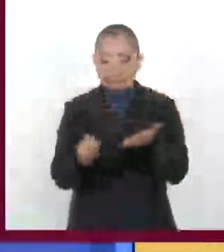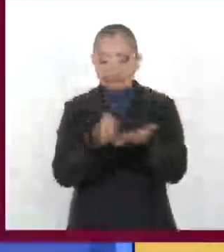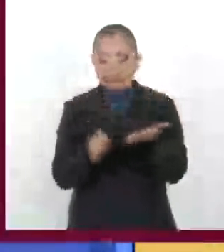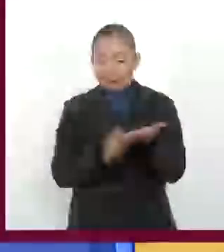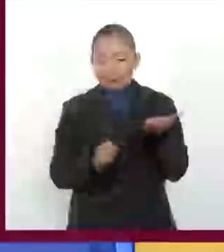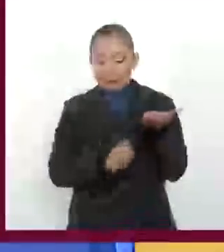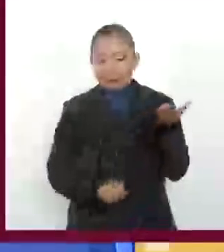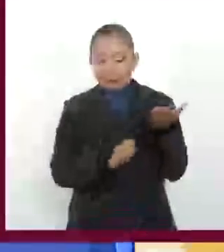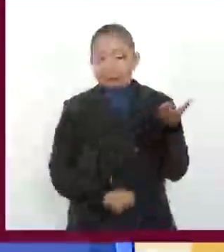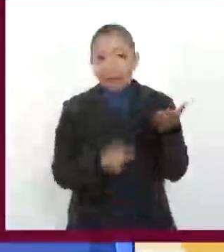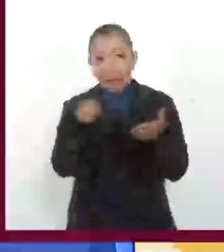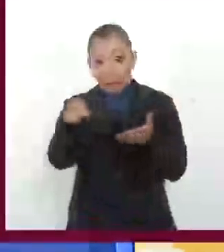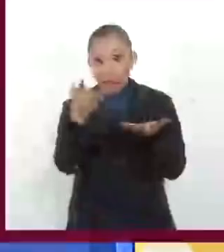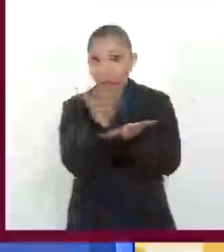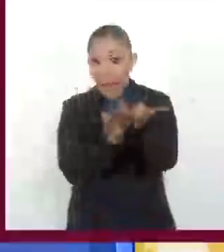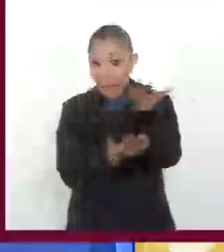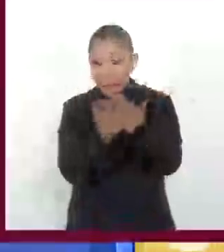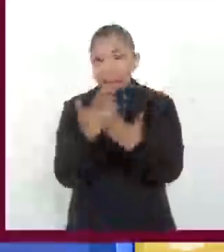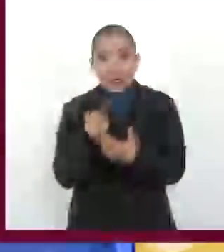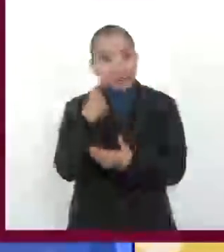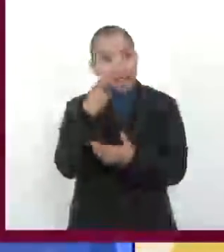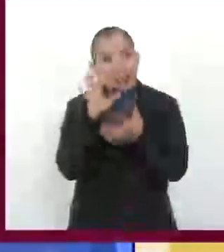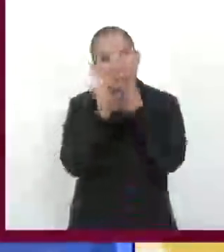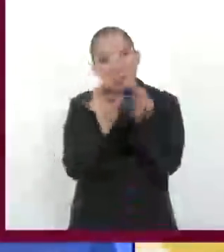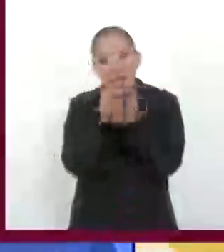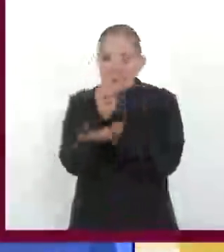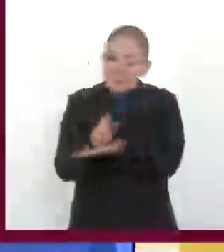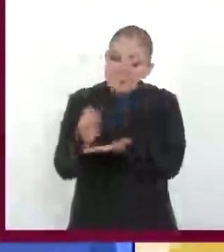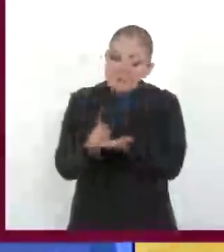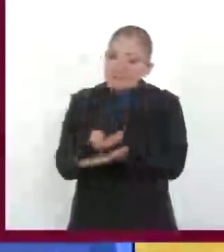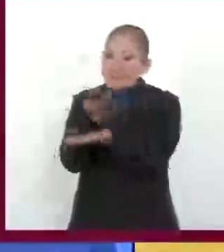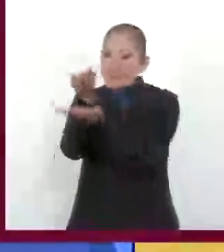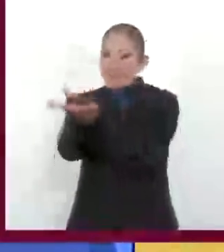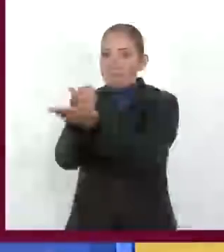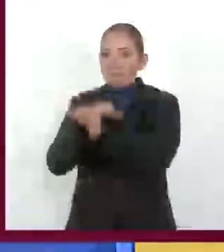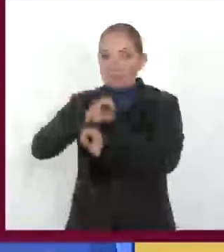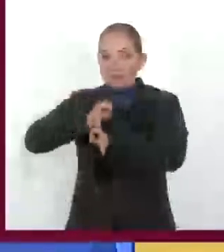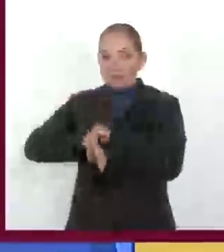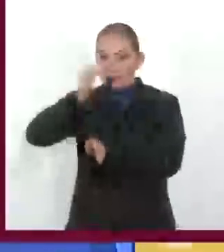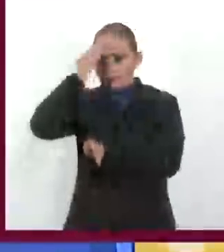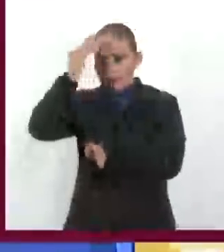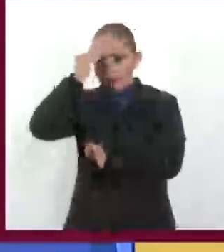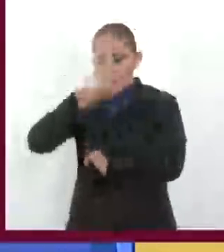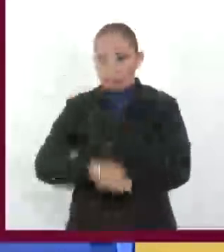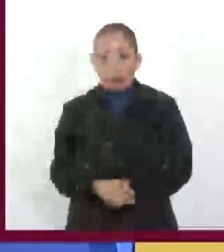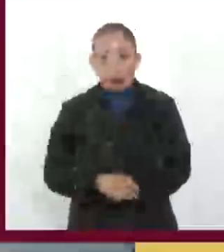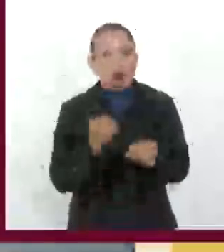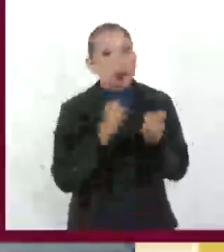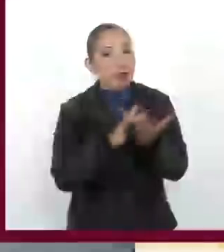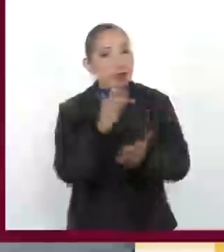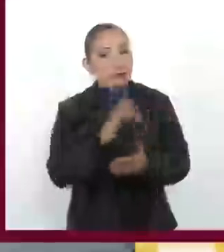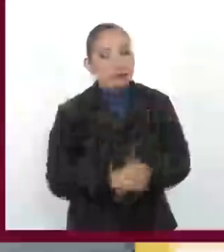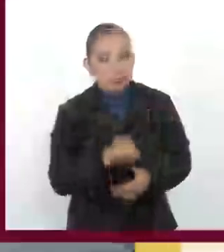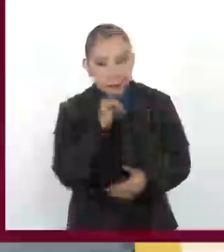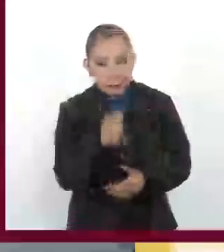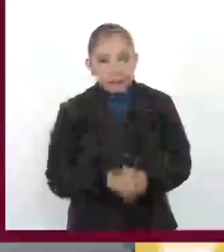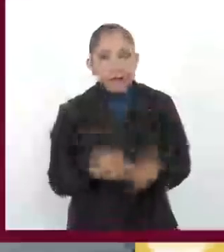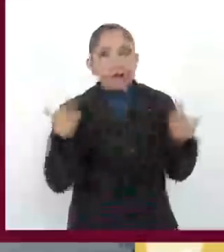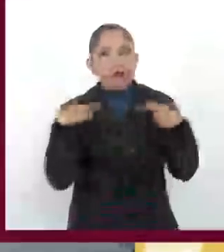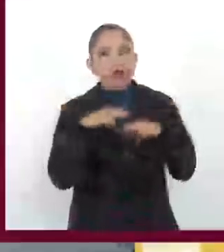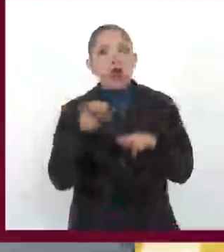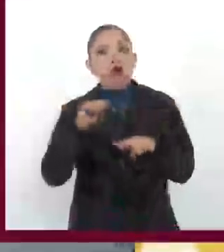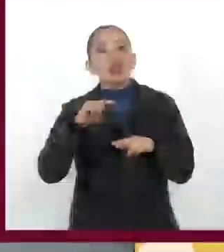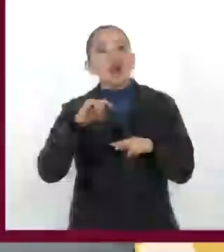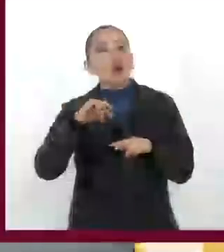ustedes hagan esta tarea de escribir la denuncia y la dirijan a las autoridades correspondientes. Muchas gracias. De